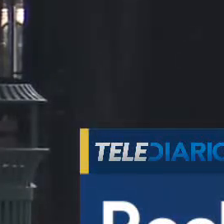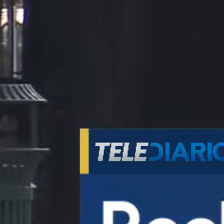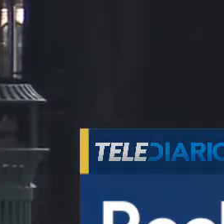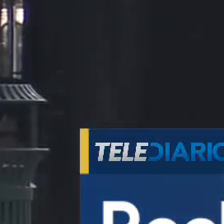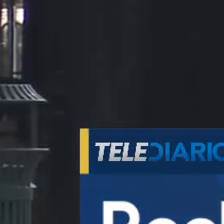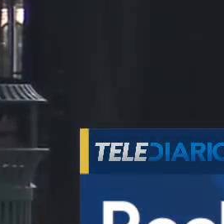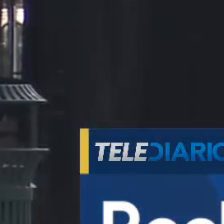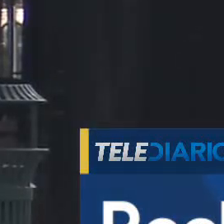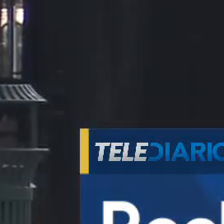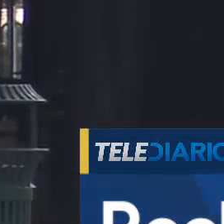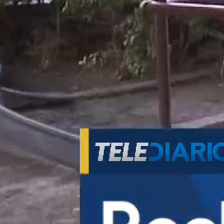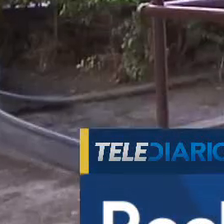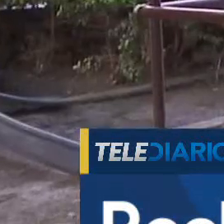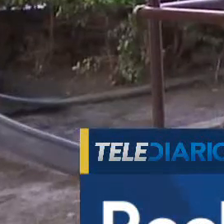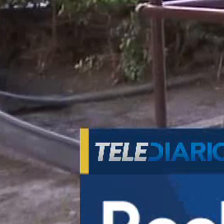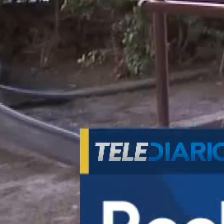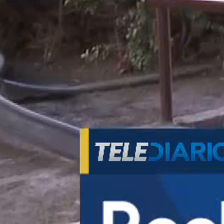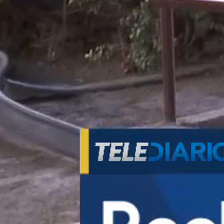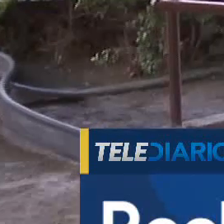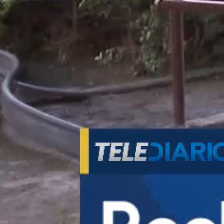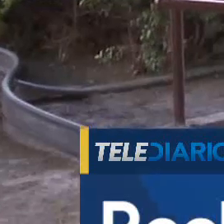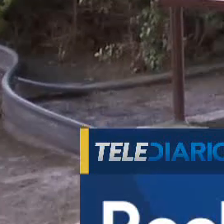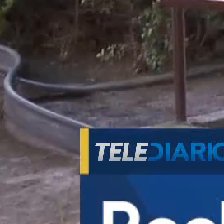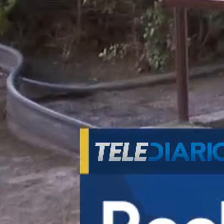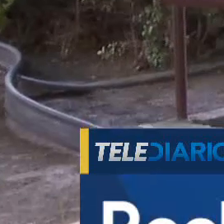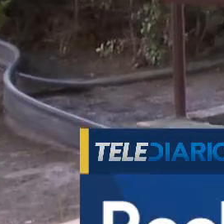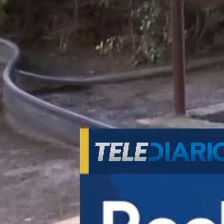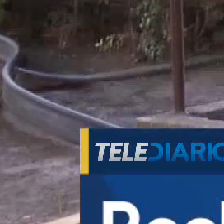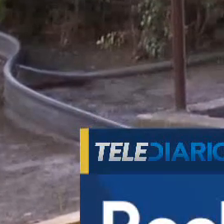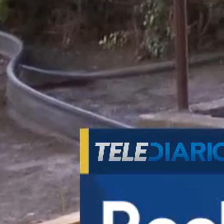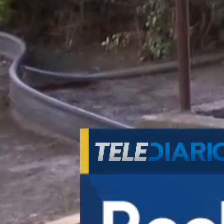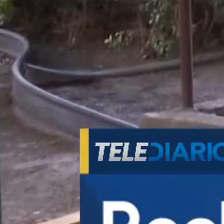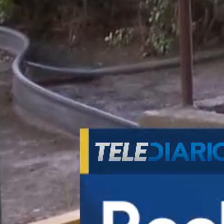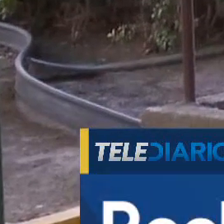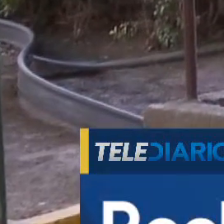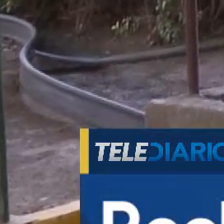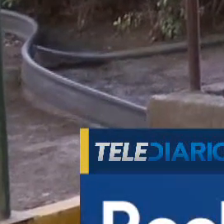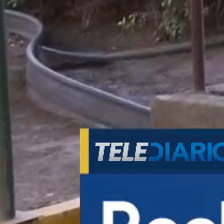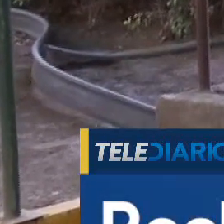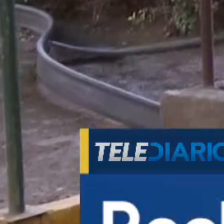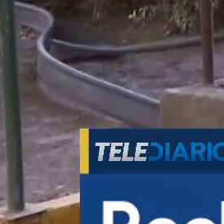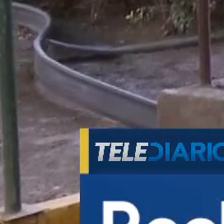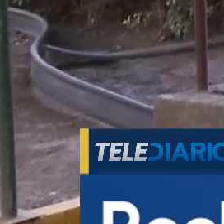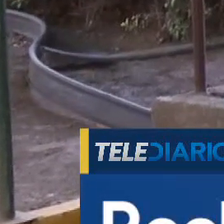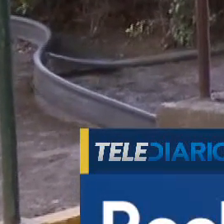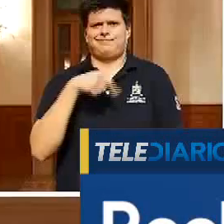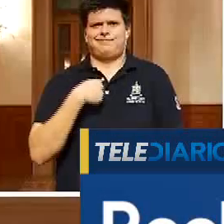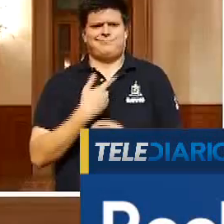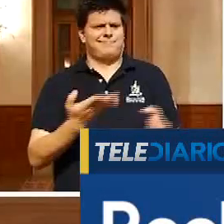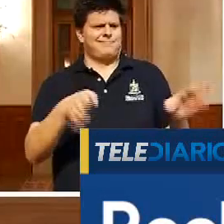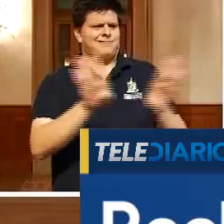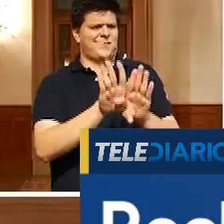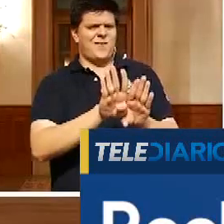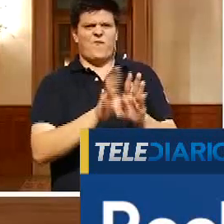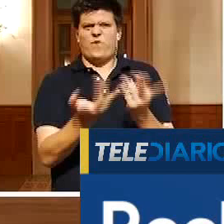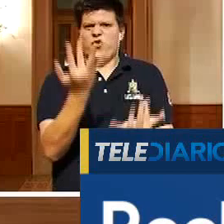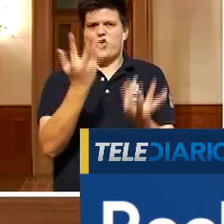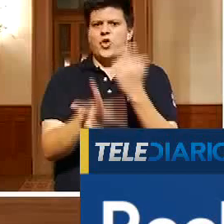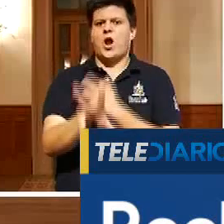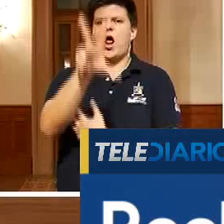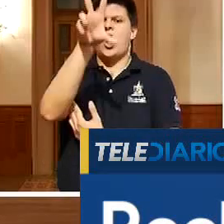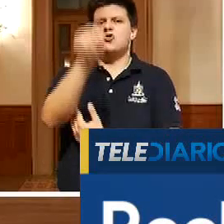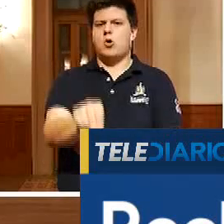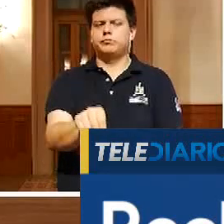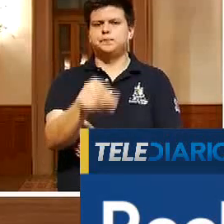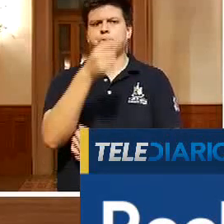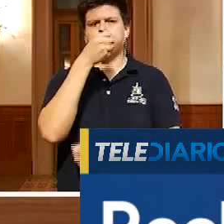contagios, refutando así la justificación que dio Artemio Garza, presidente del Consejo Administrativo del Parque Fundidora. El secretario de Salud,